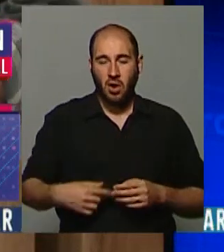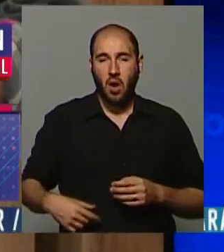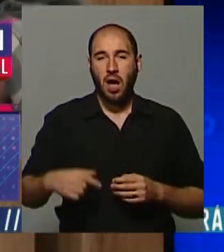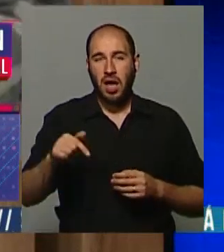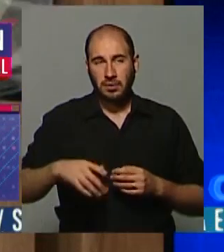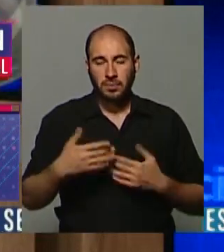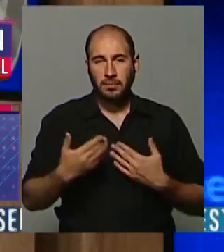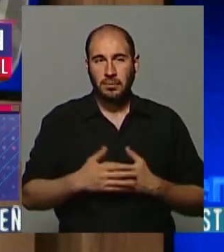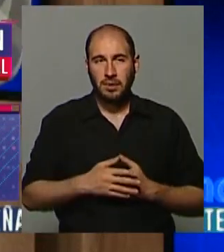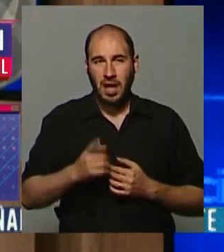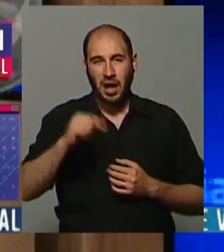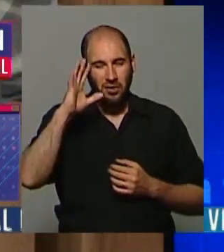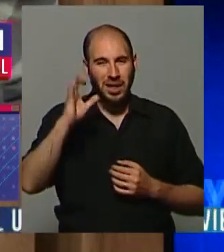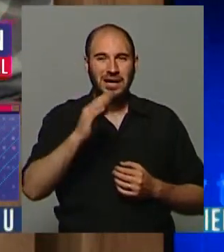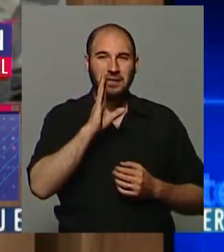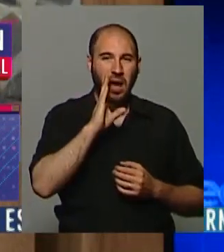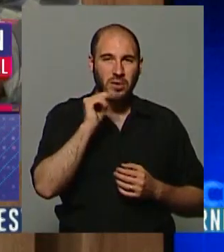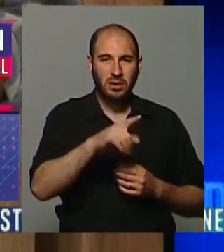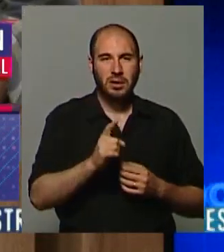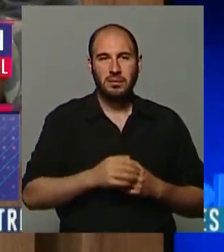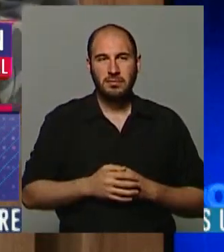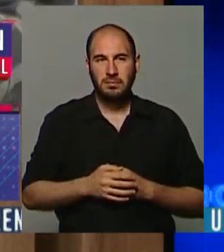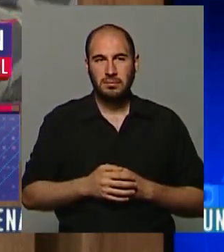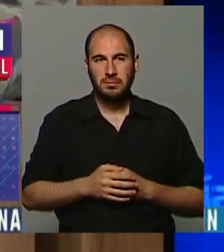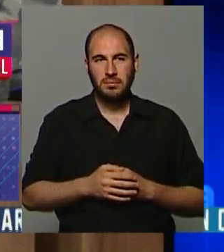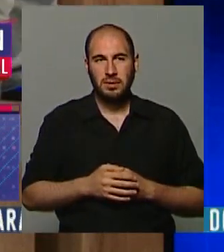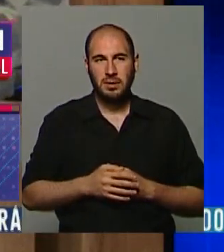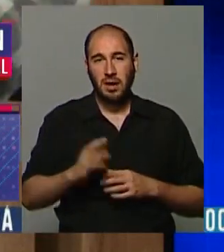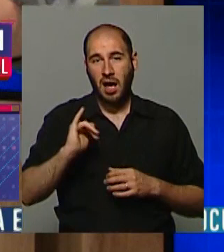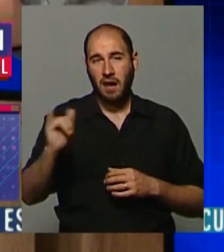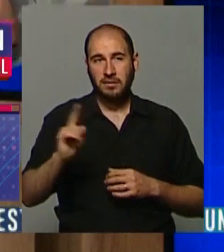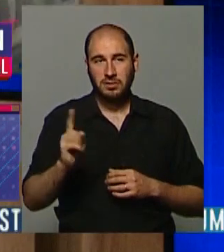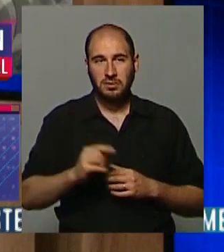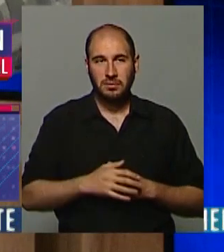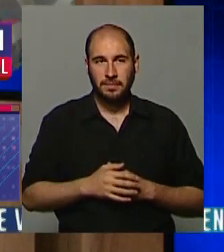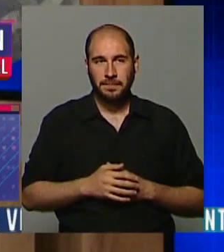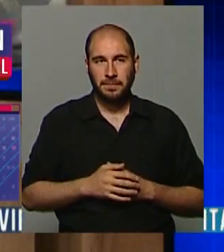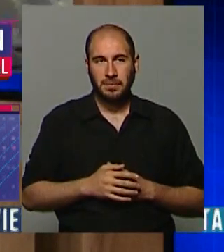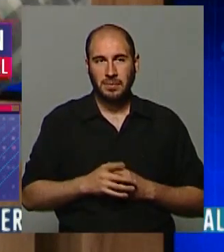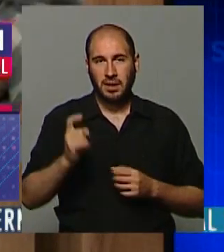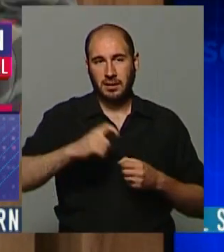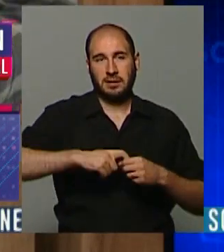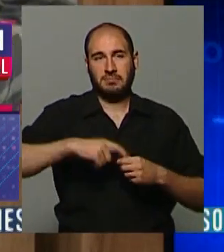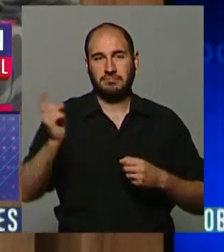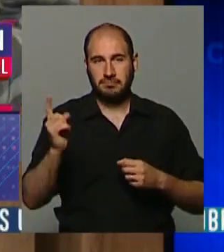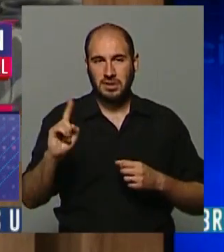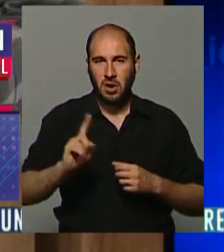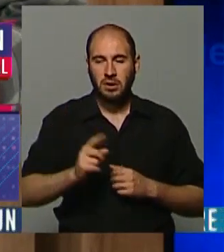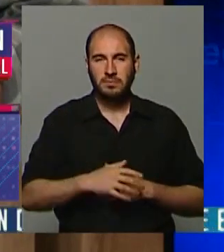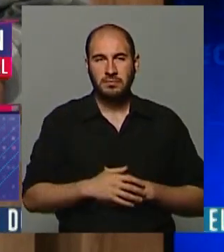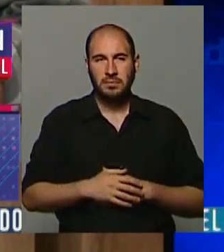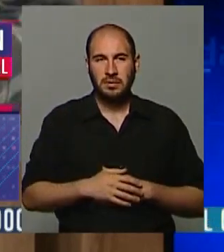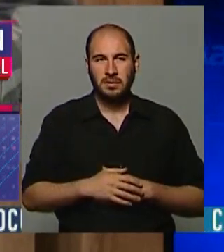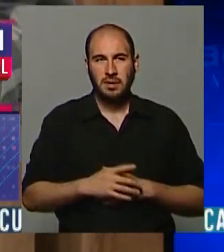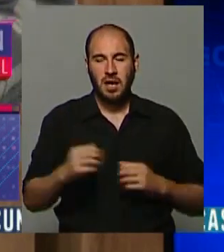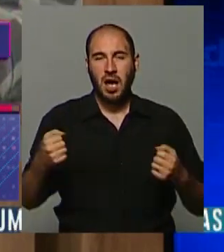permitió, recordemos que Estados Unidos no avisó que se iba a retirar, ¿no es cierto?, Sí.